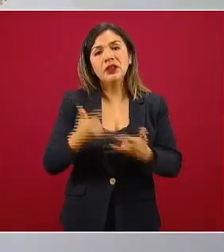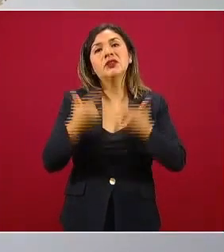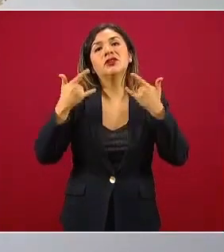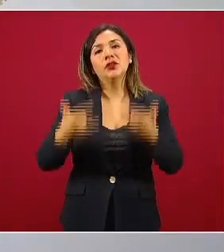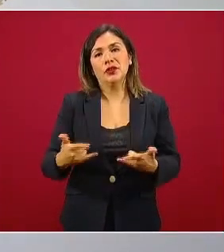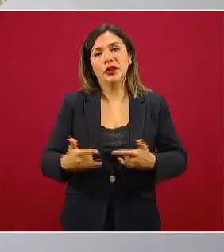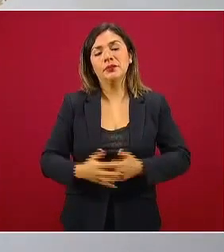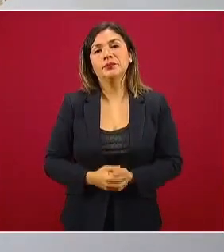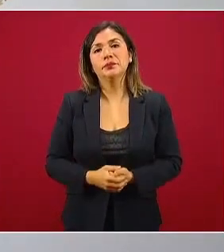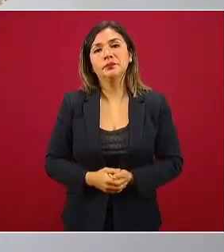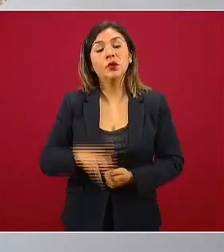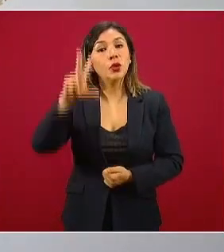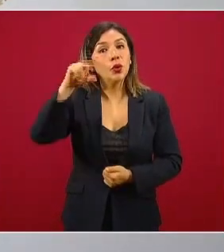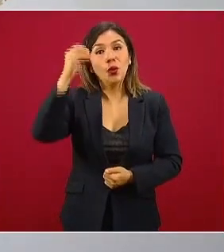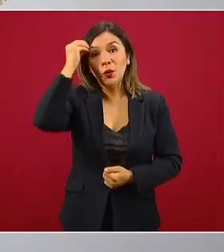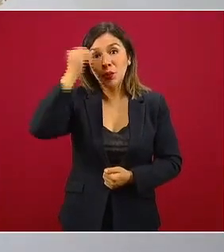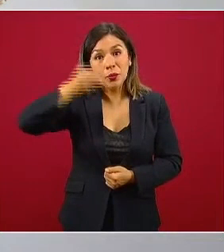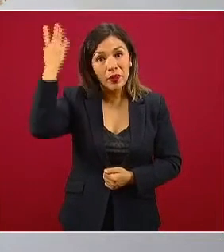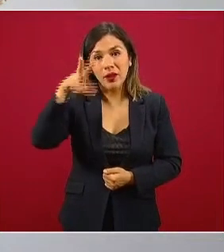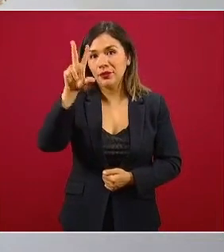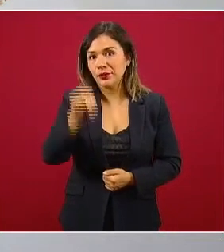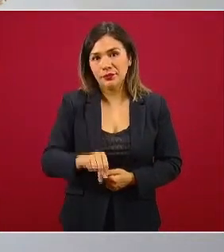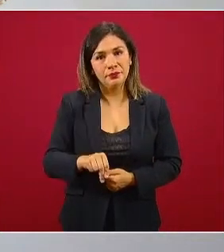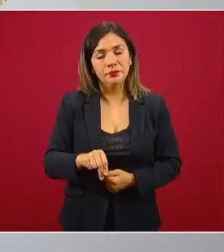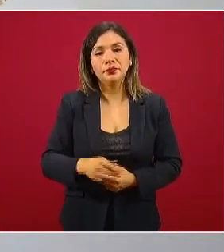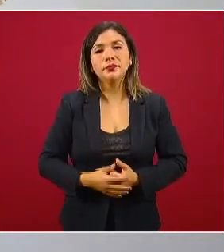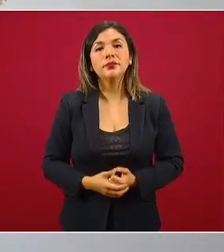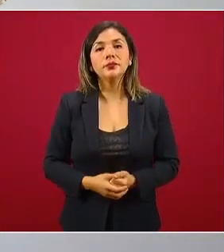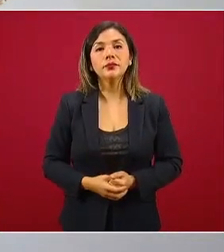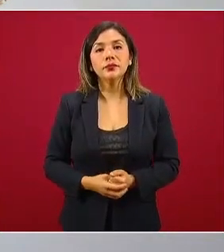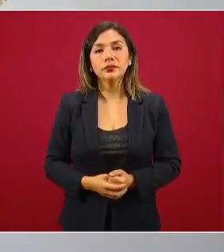histórica, no olvidarlo.